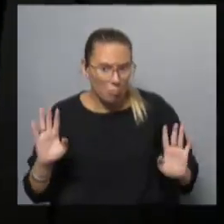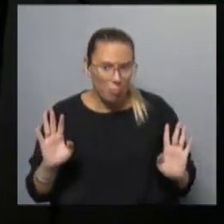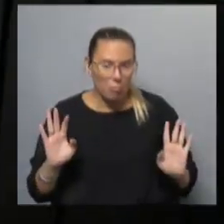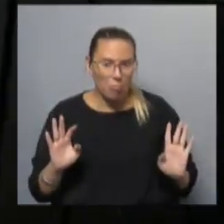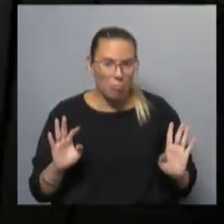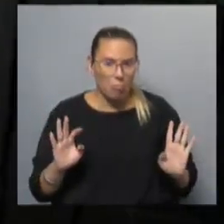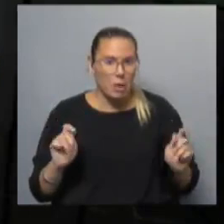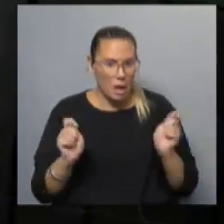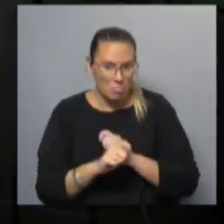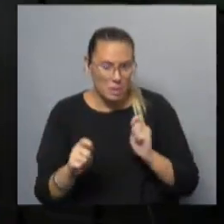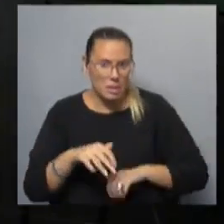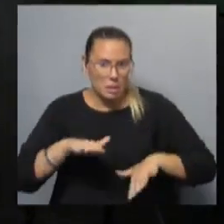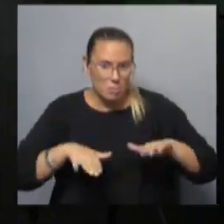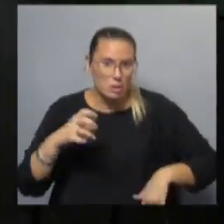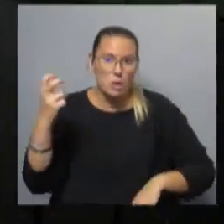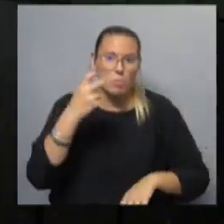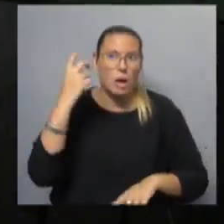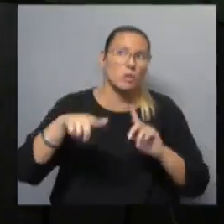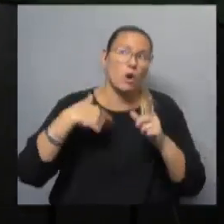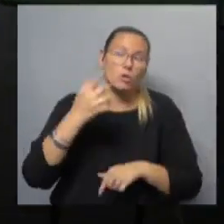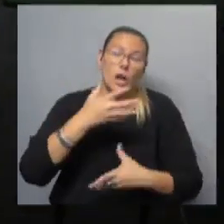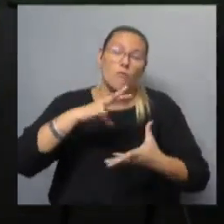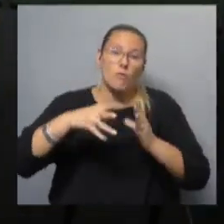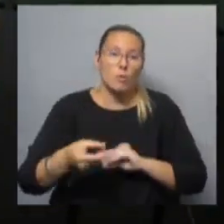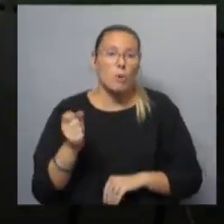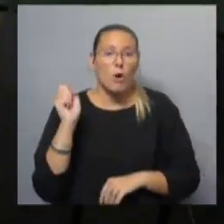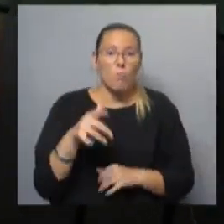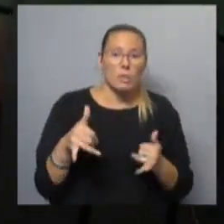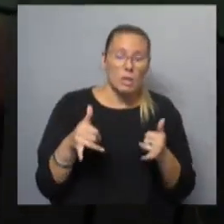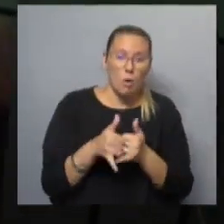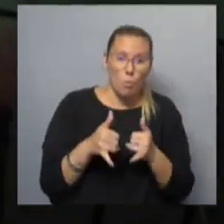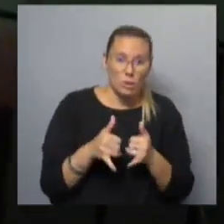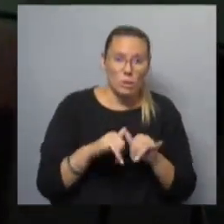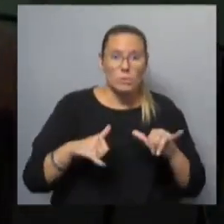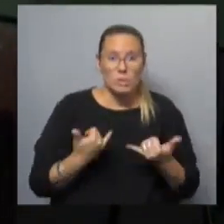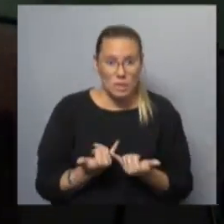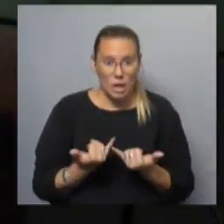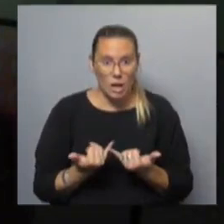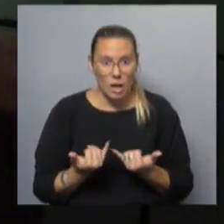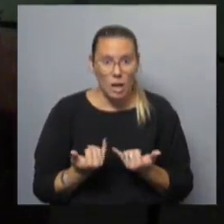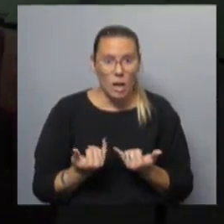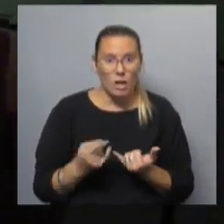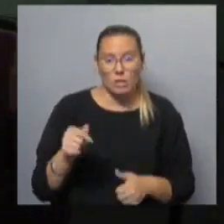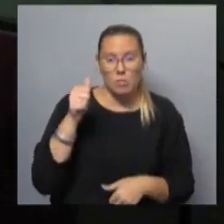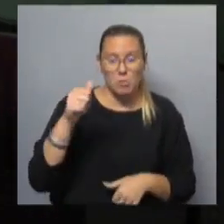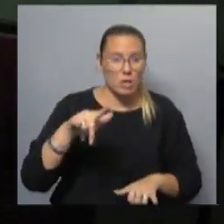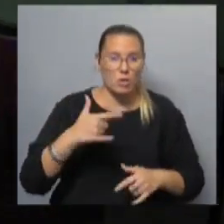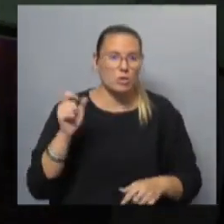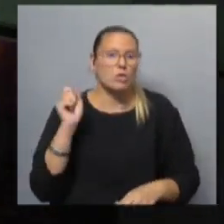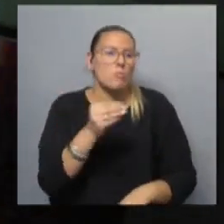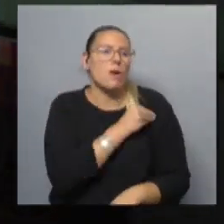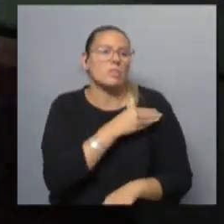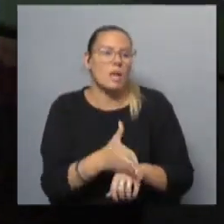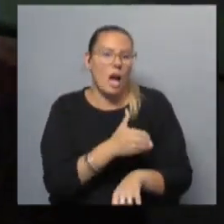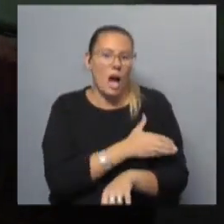¿No? Bien. Hay que ir buscando otras posibilidades. Vos nos mandás un mensaje, porque viste que ya hay una generación que ni siquiera atiende timbre. Bueno, si no me mandás un